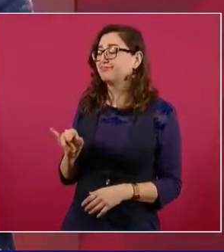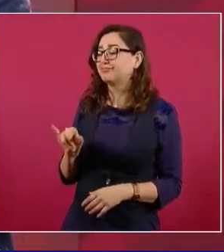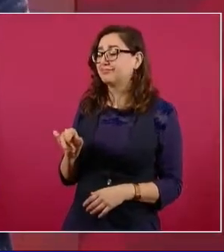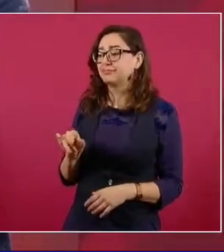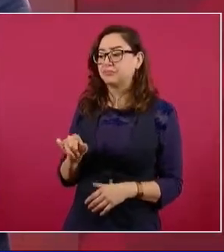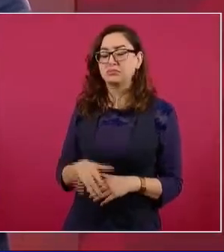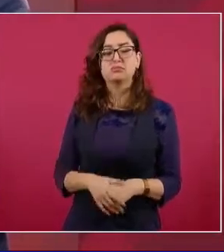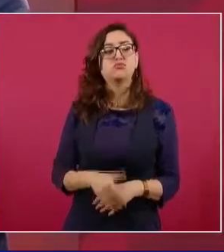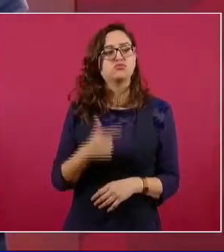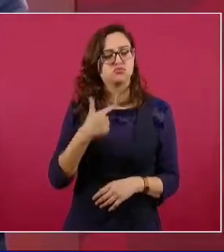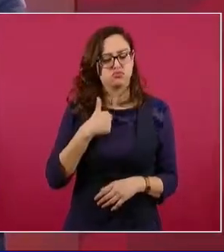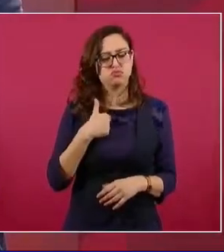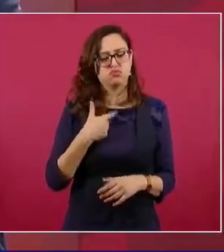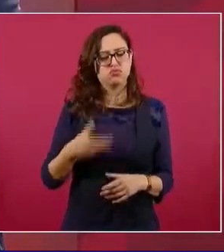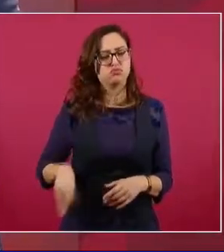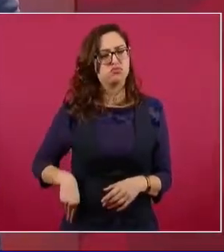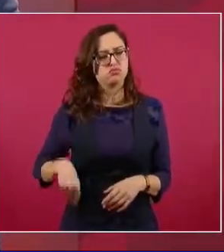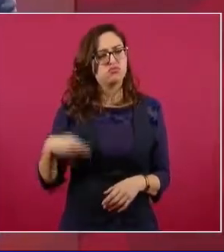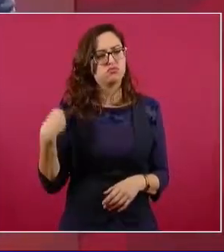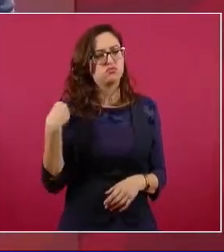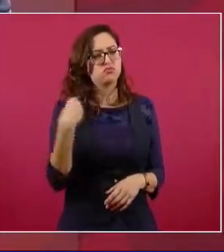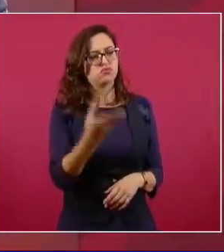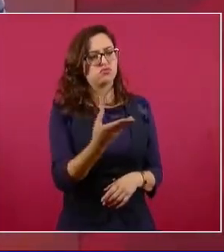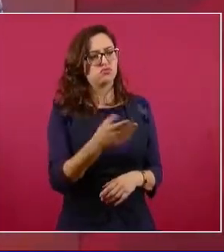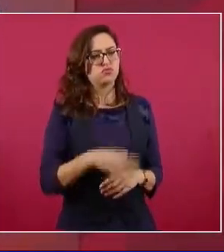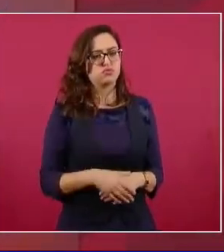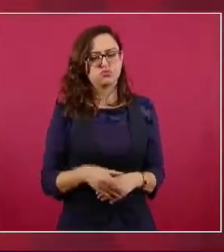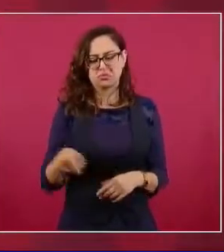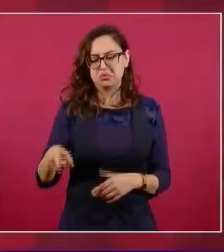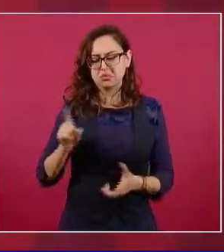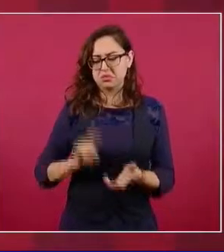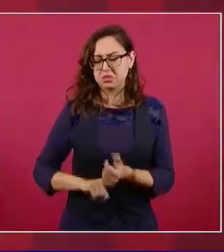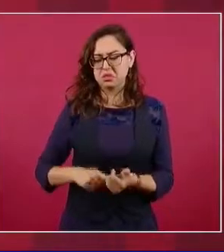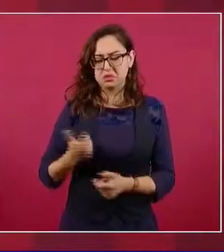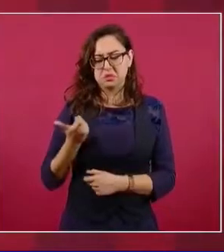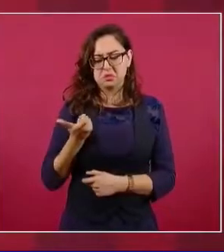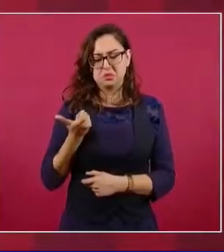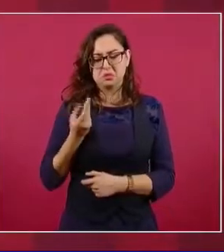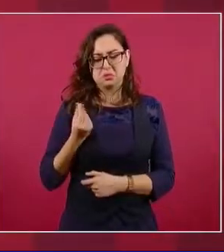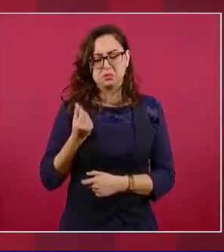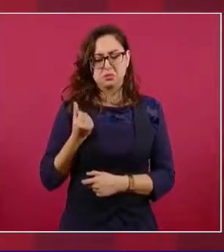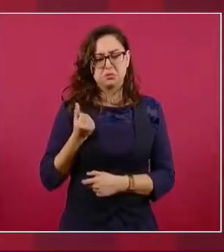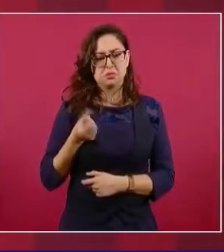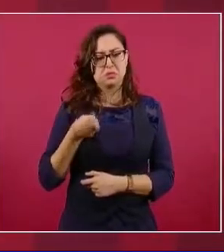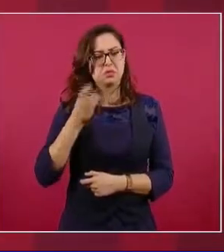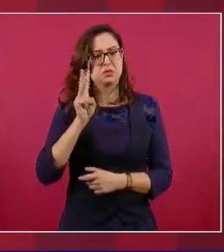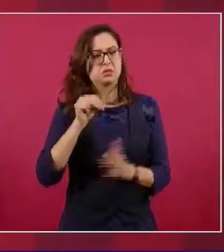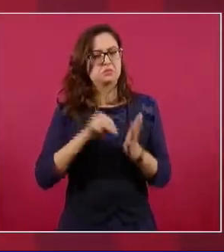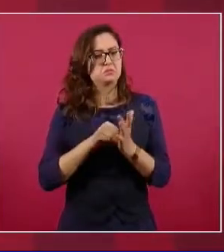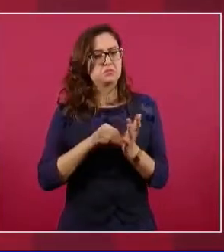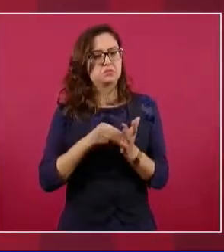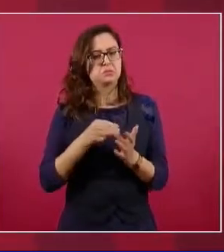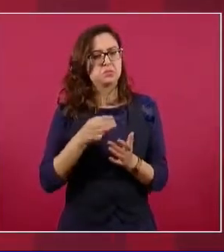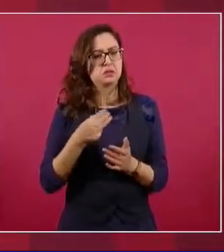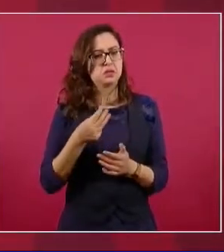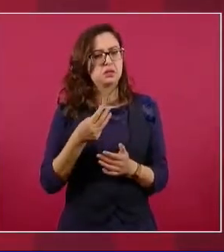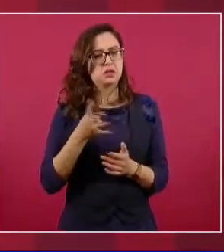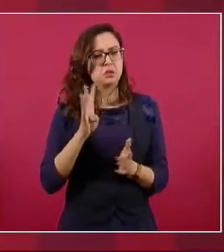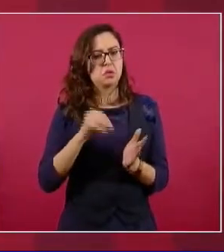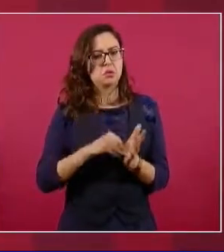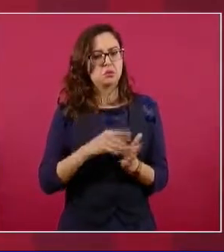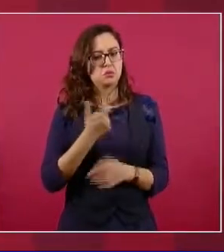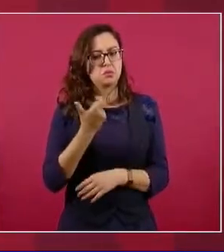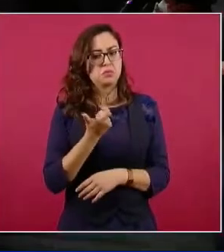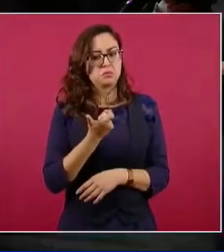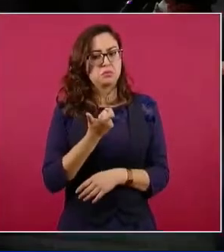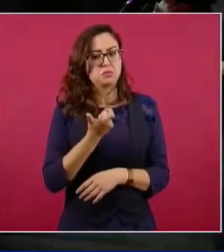¿Dónde se la mando? ¿Tenía usted o tiene en la cartera 3,000, 4,000 pesos? Sí, sí, eso